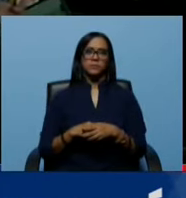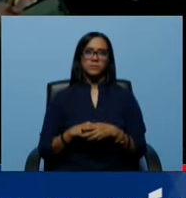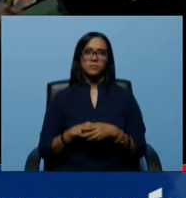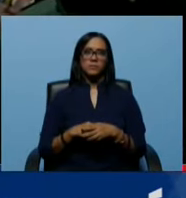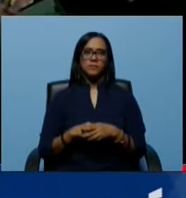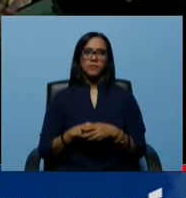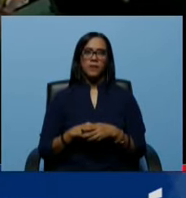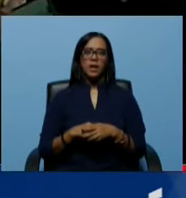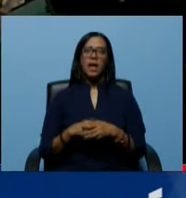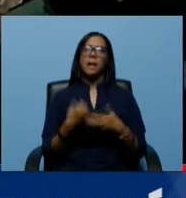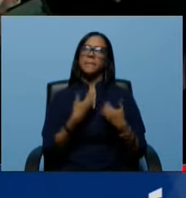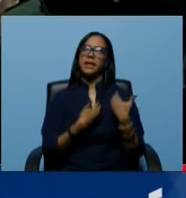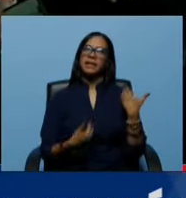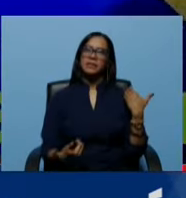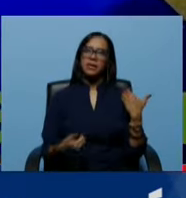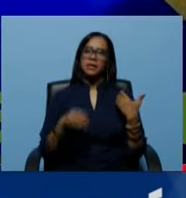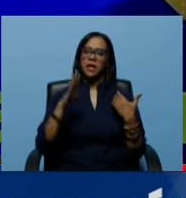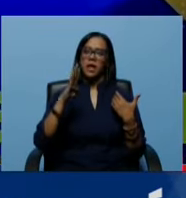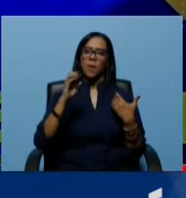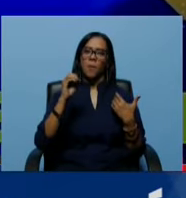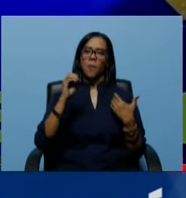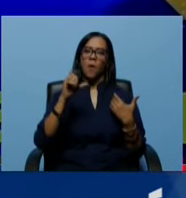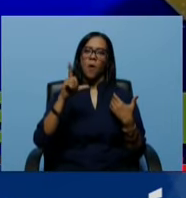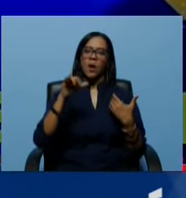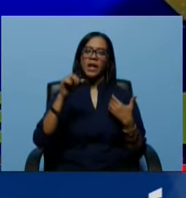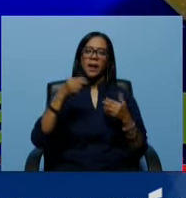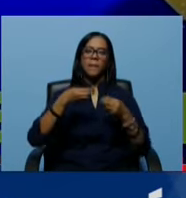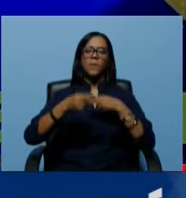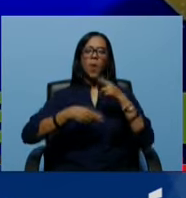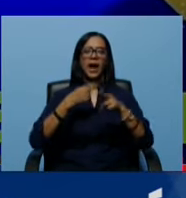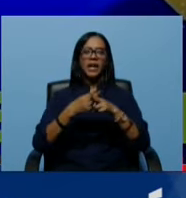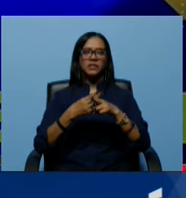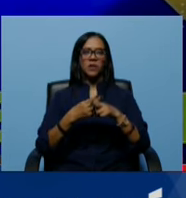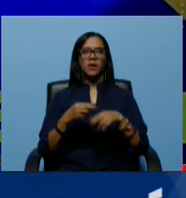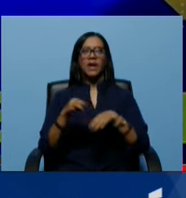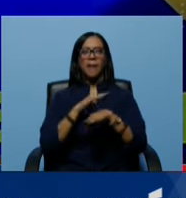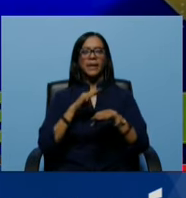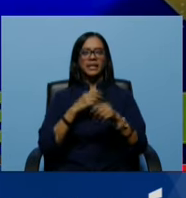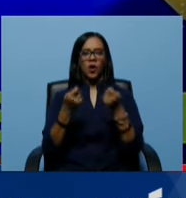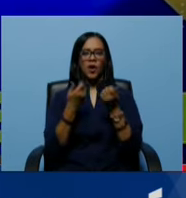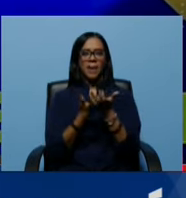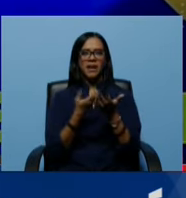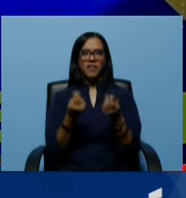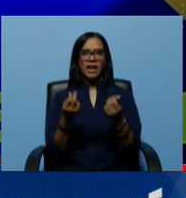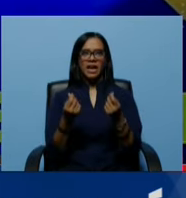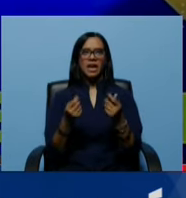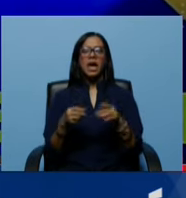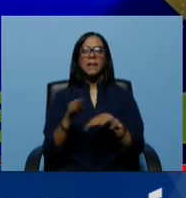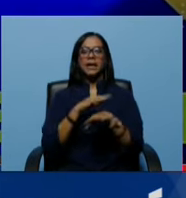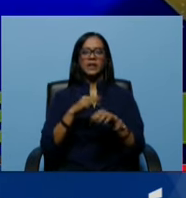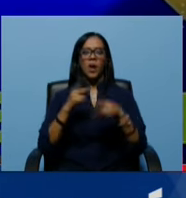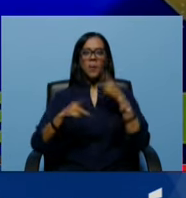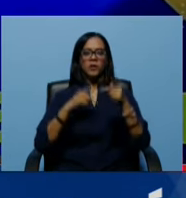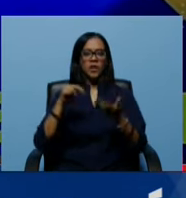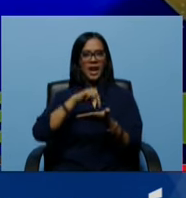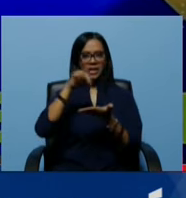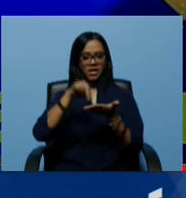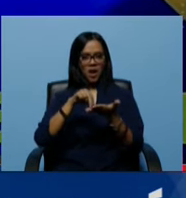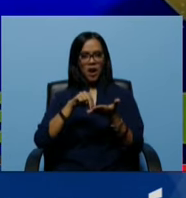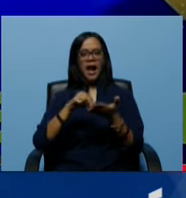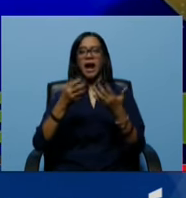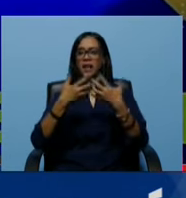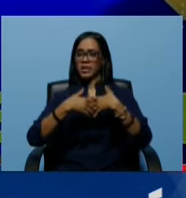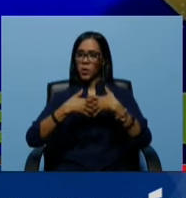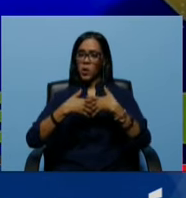el presidente de Bolipuertos, la ministra de Economía y Finanzas, el Ministerio de Producción Nacional e